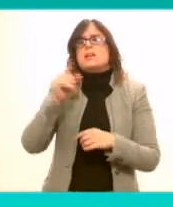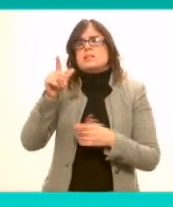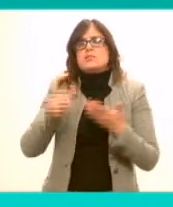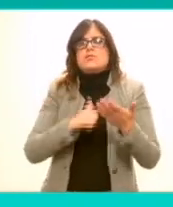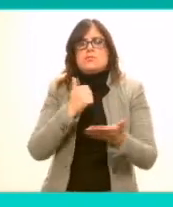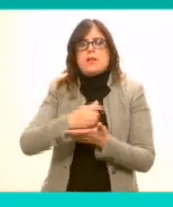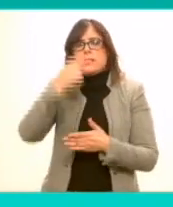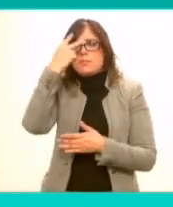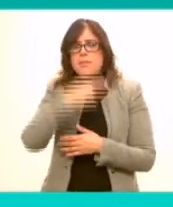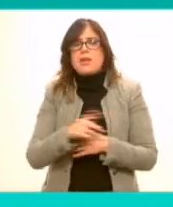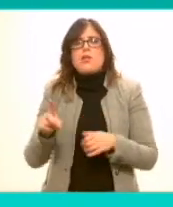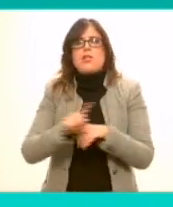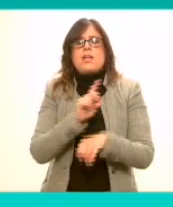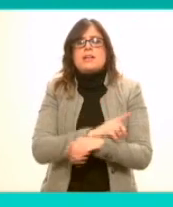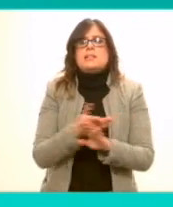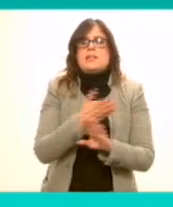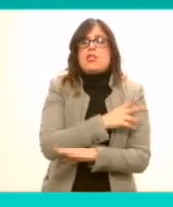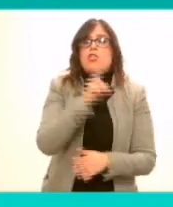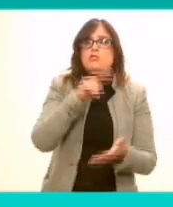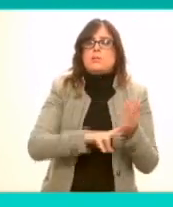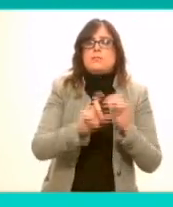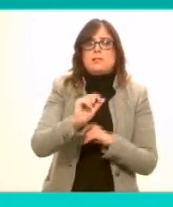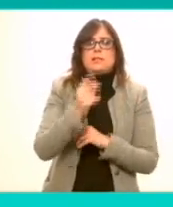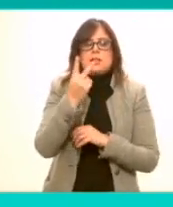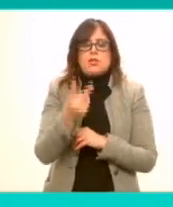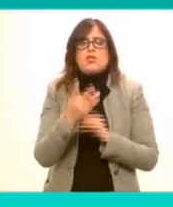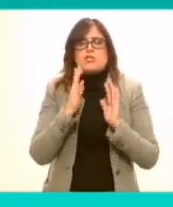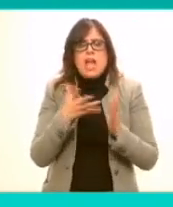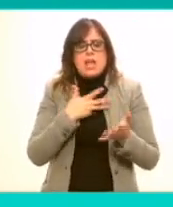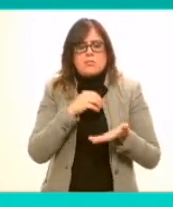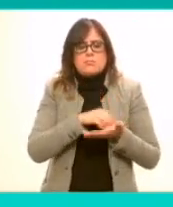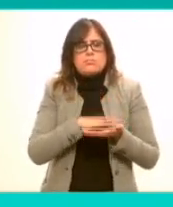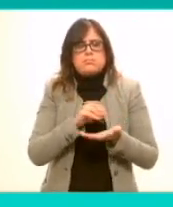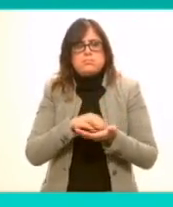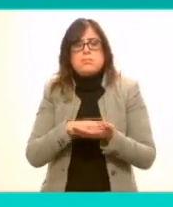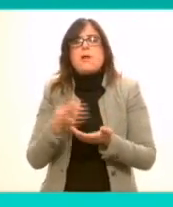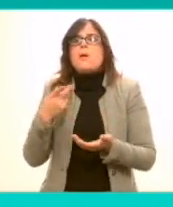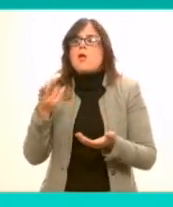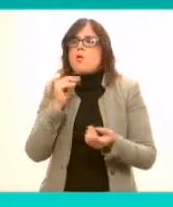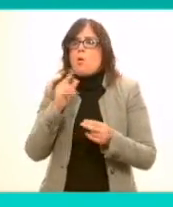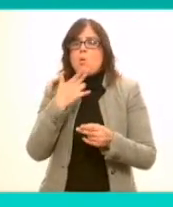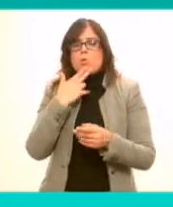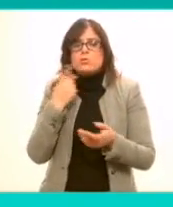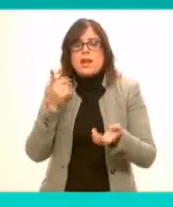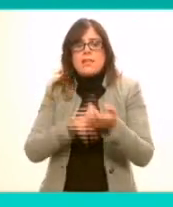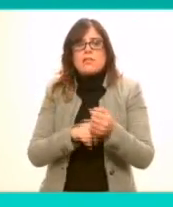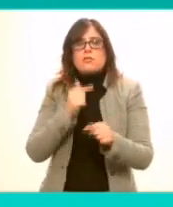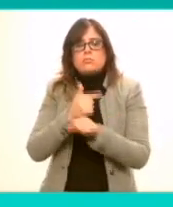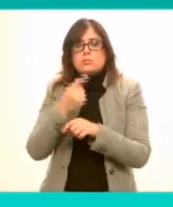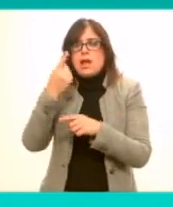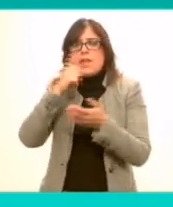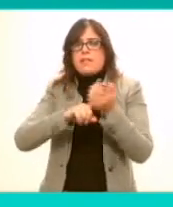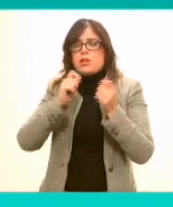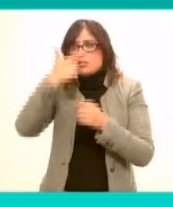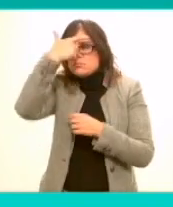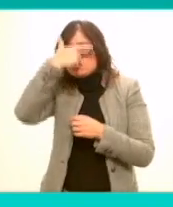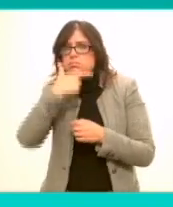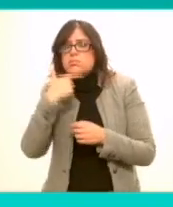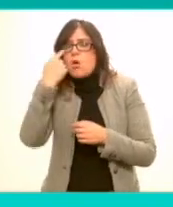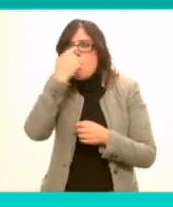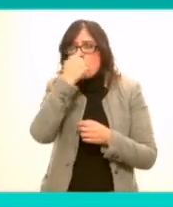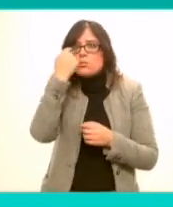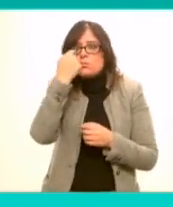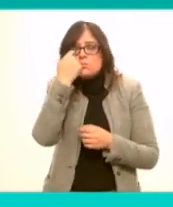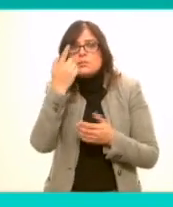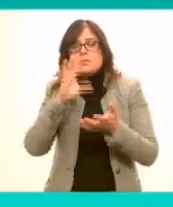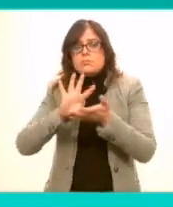México desde 2022 los cuales no incluyen sistemas de identificación biométrica ni una base